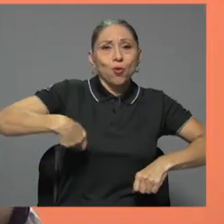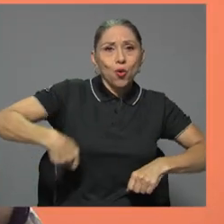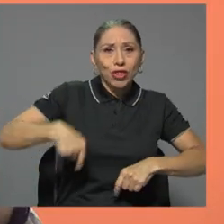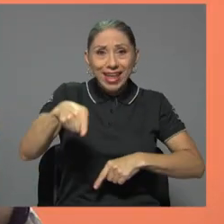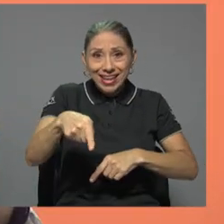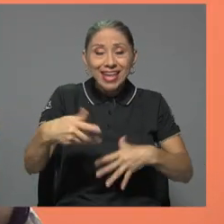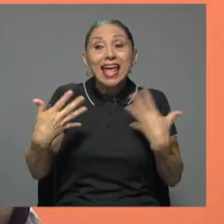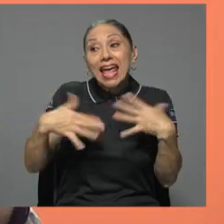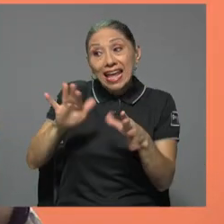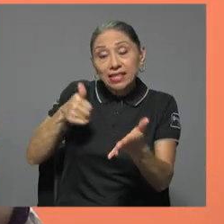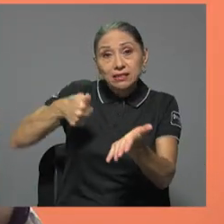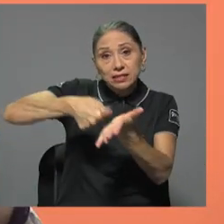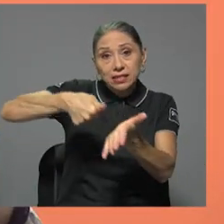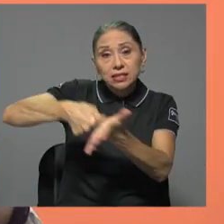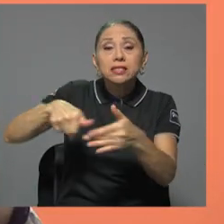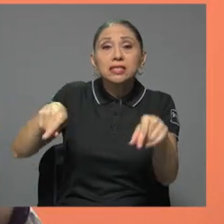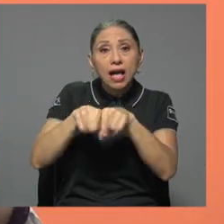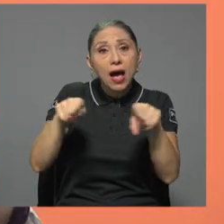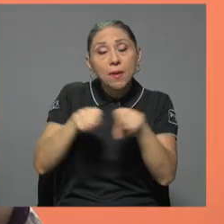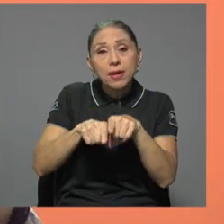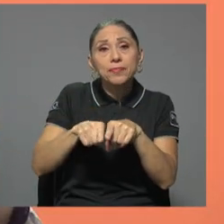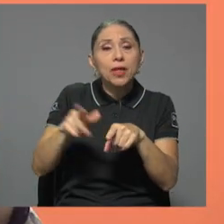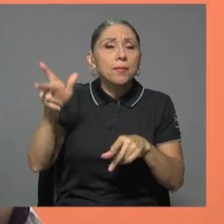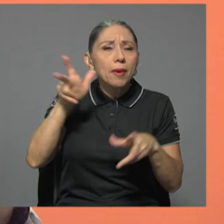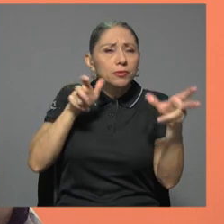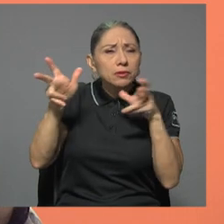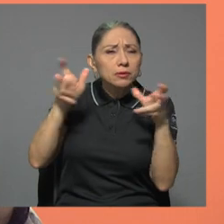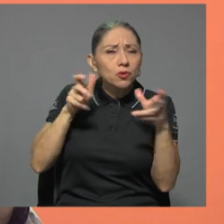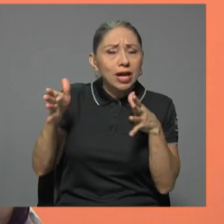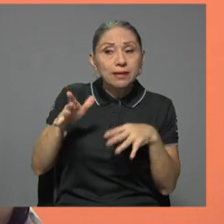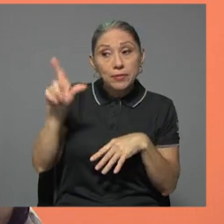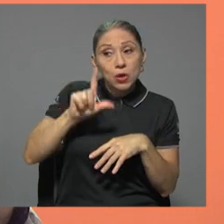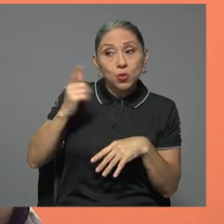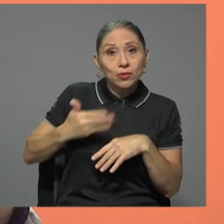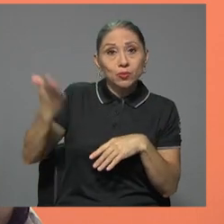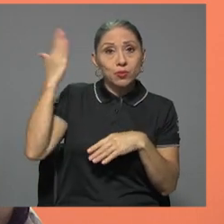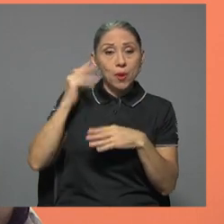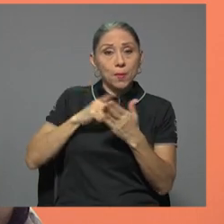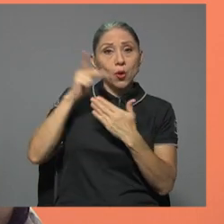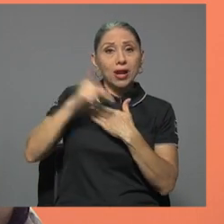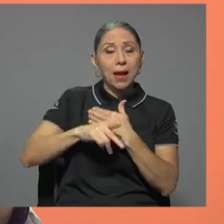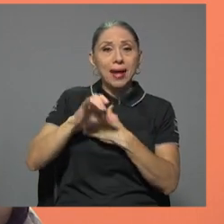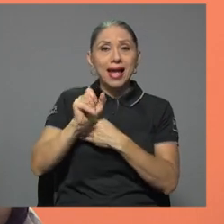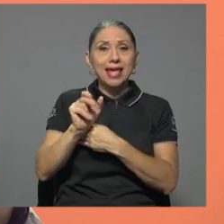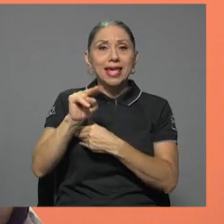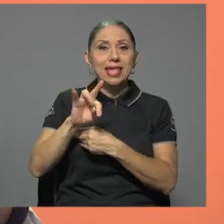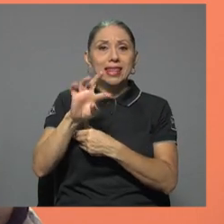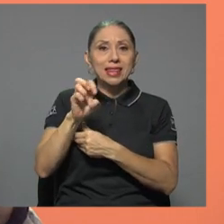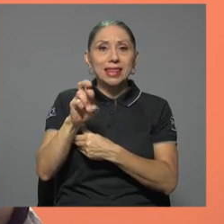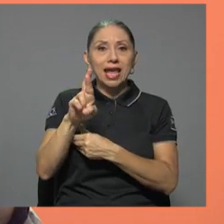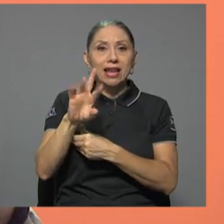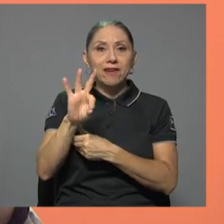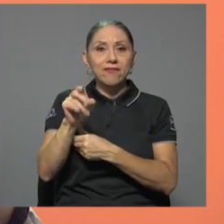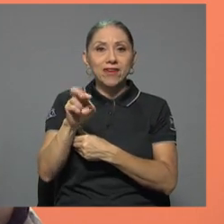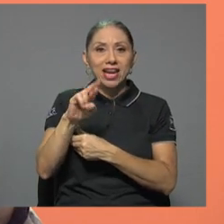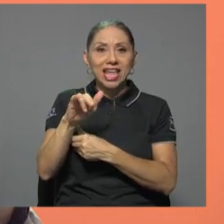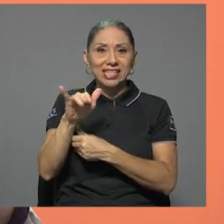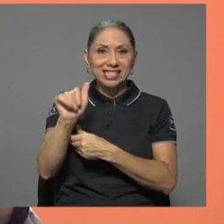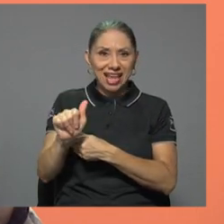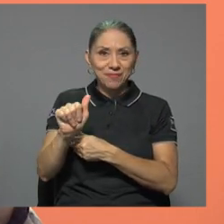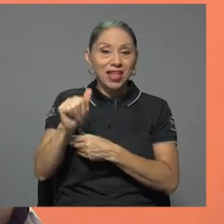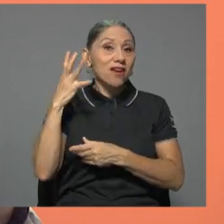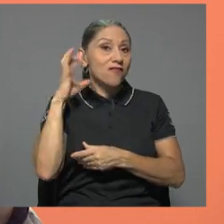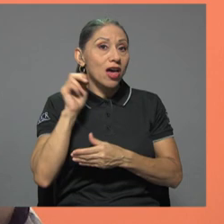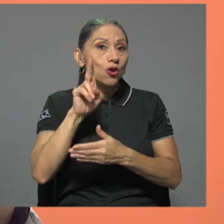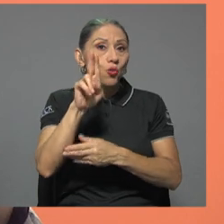también pues vamos a escuchar una reacción que tuvimos este lunes en el programa interferencia de liniers user en el cual hablamos con un periodista y nicaragua